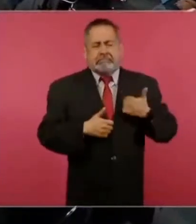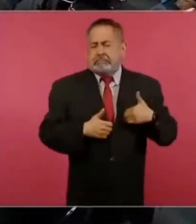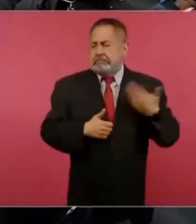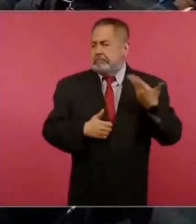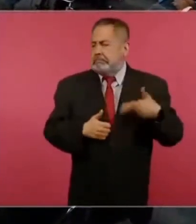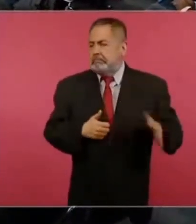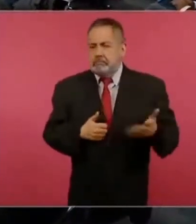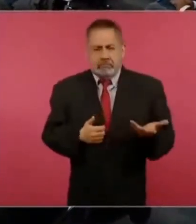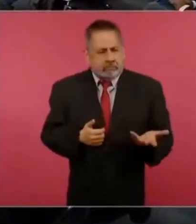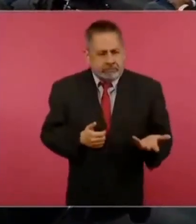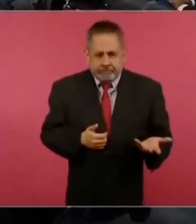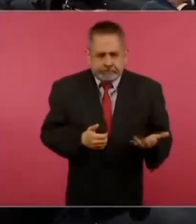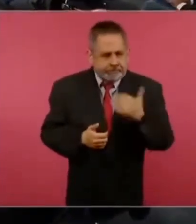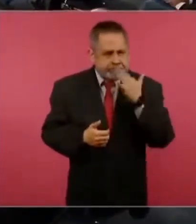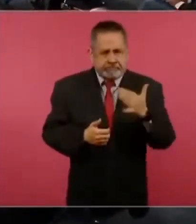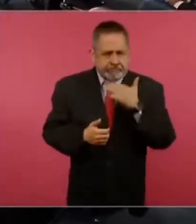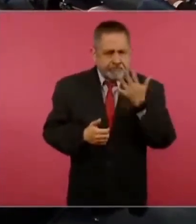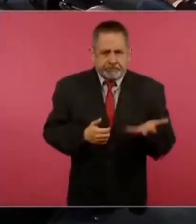De ahí